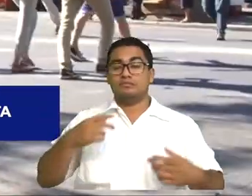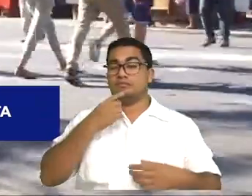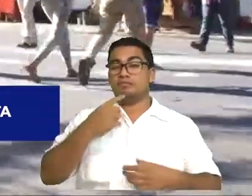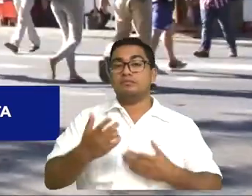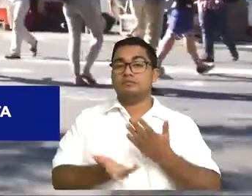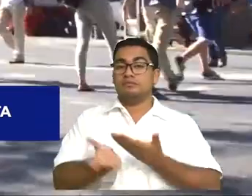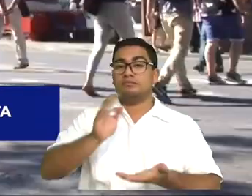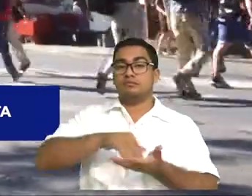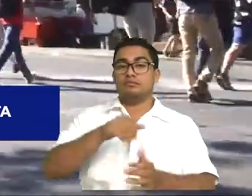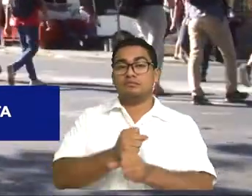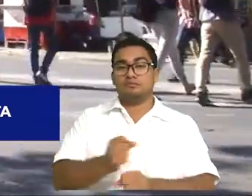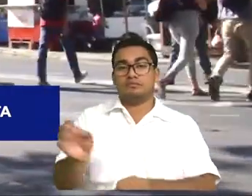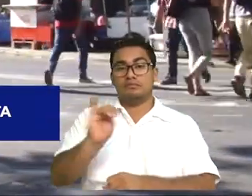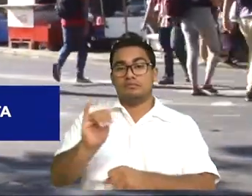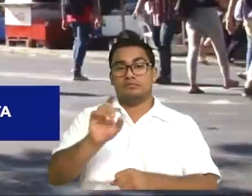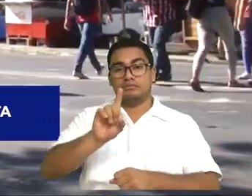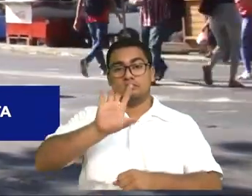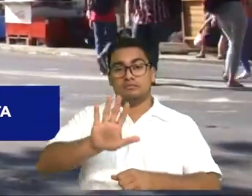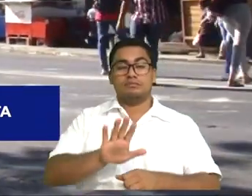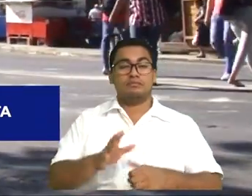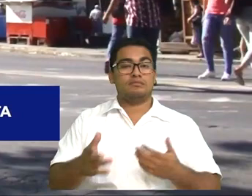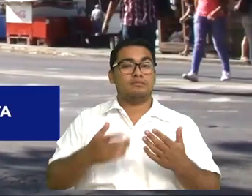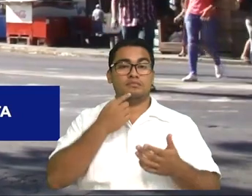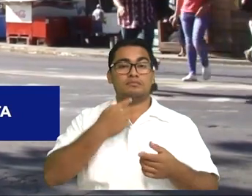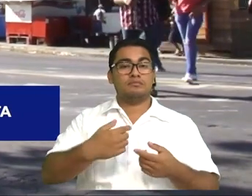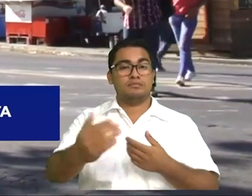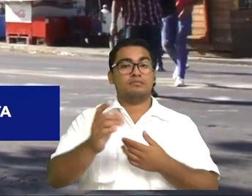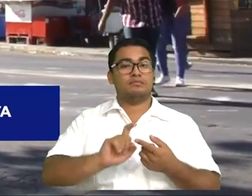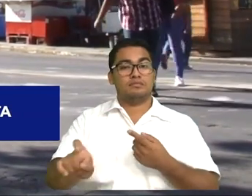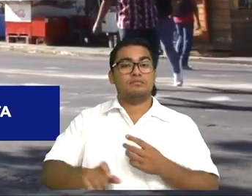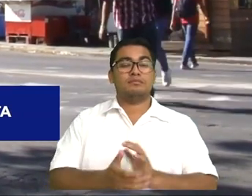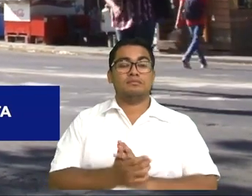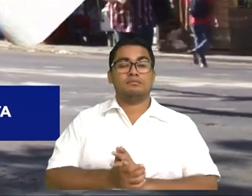retornando a las labores el miércoles 15 del mismo mes.